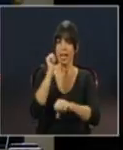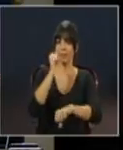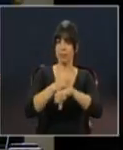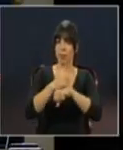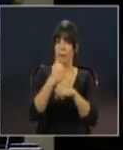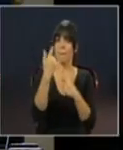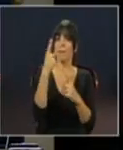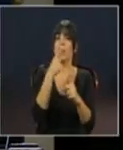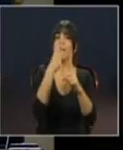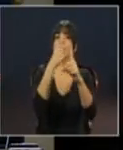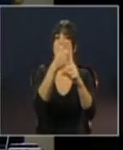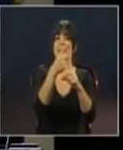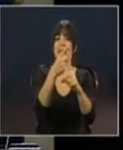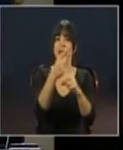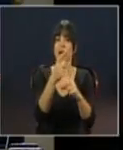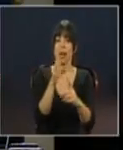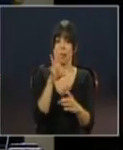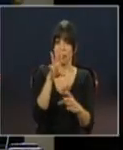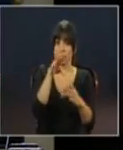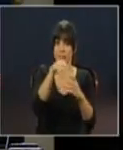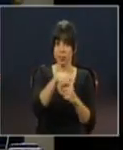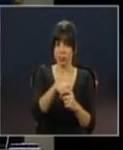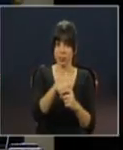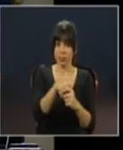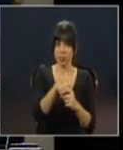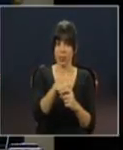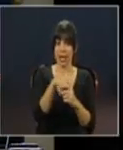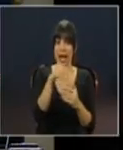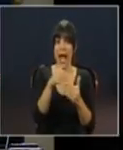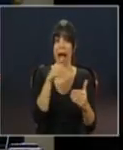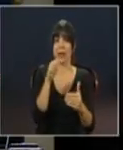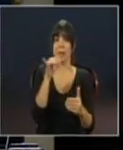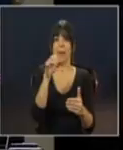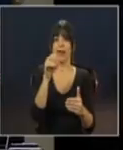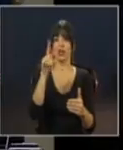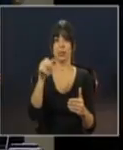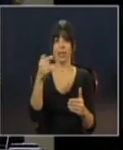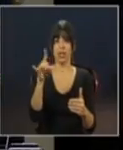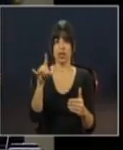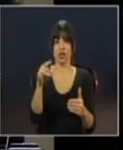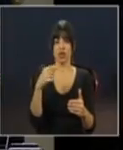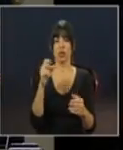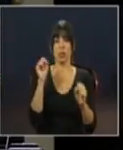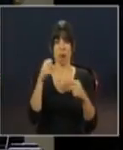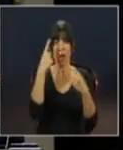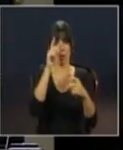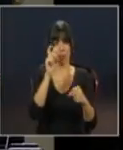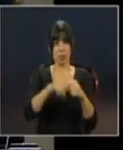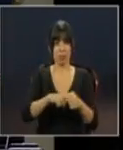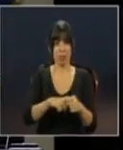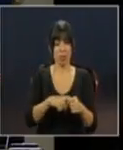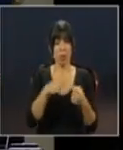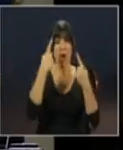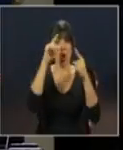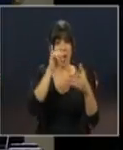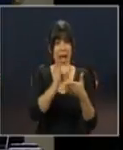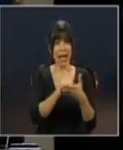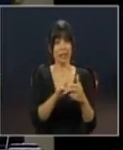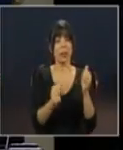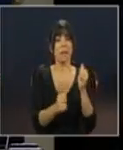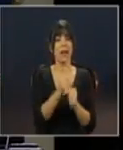ambiciosa: ser parte de este foro antes de mayo del 2018. Para lograrlo, más de